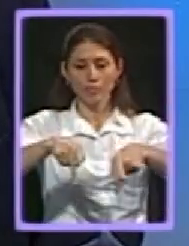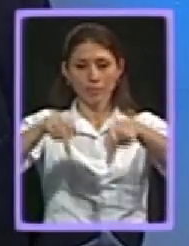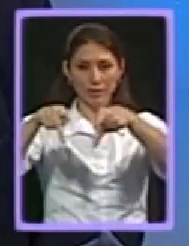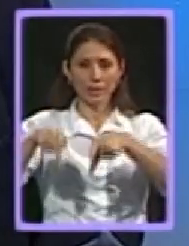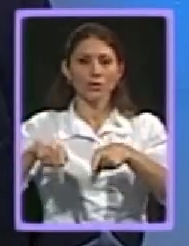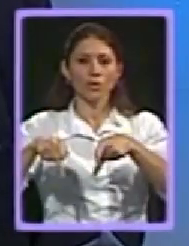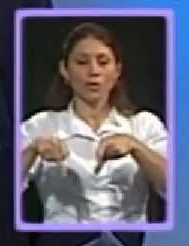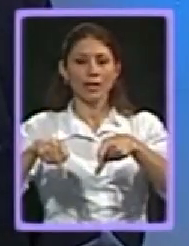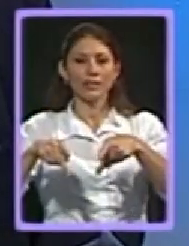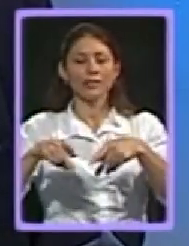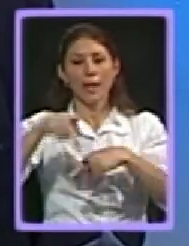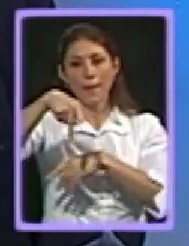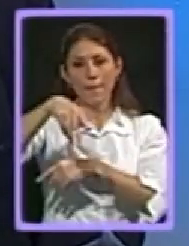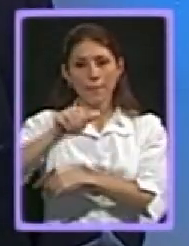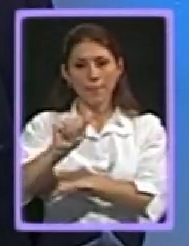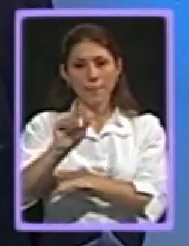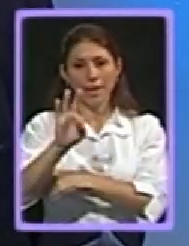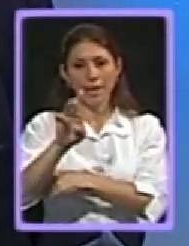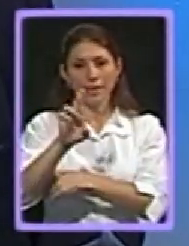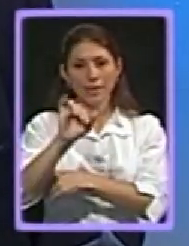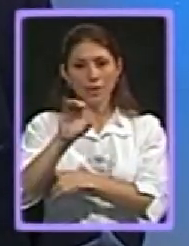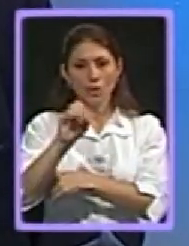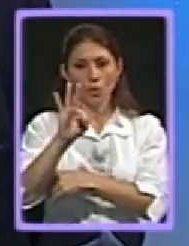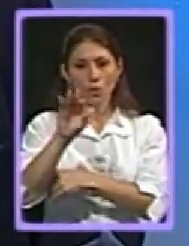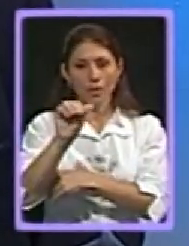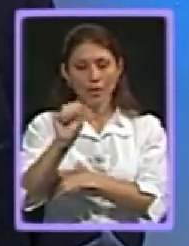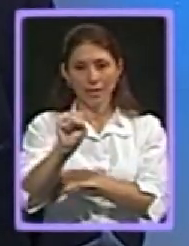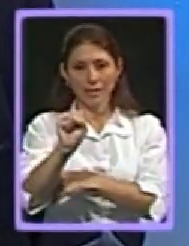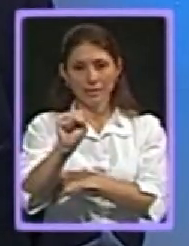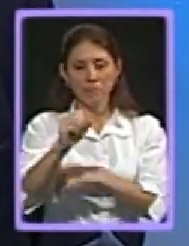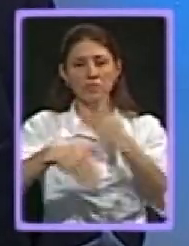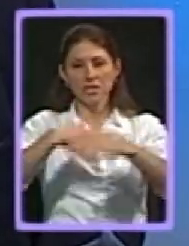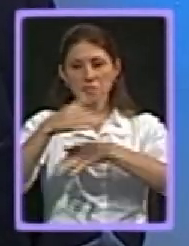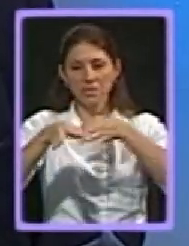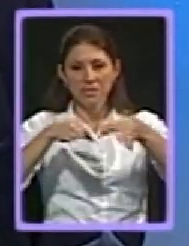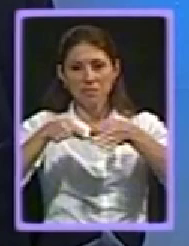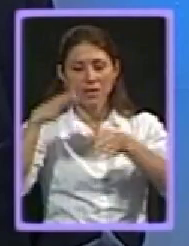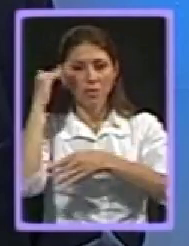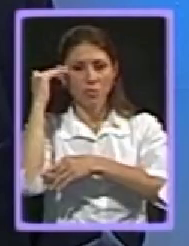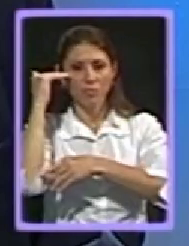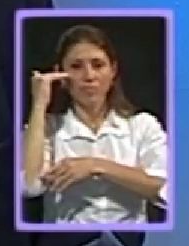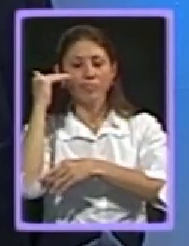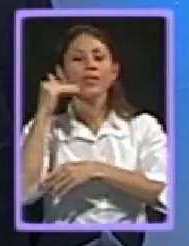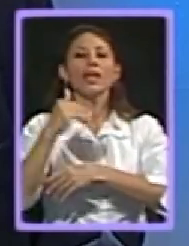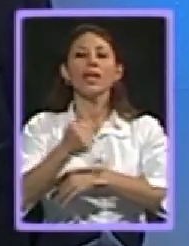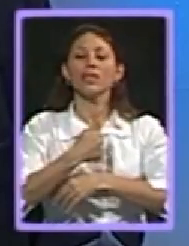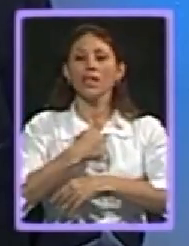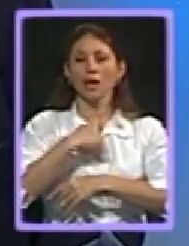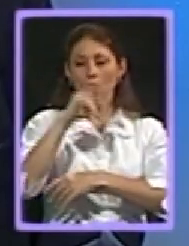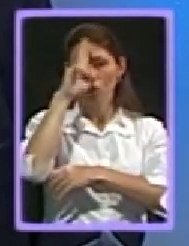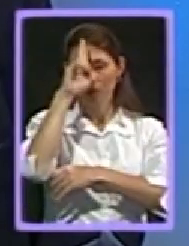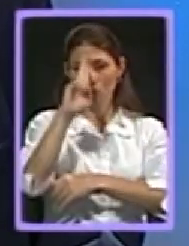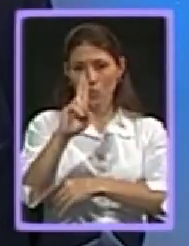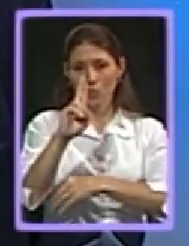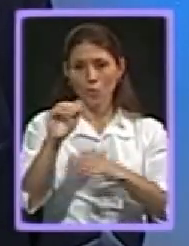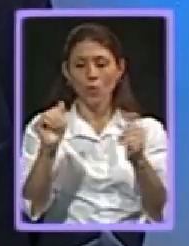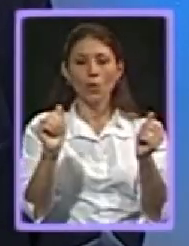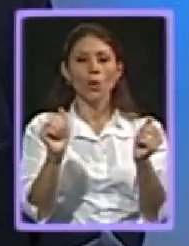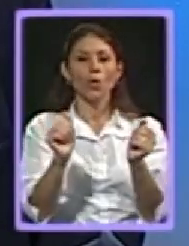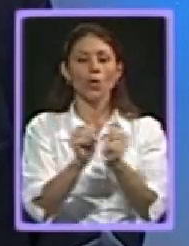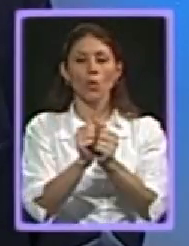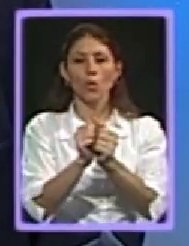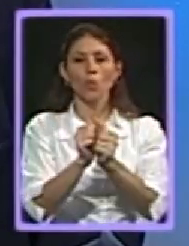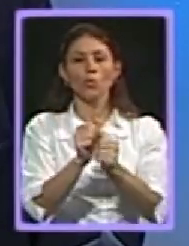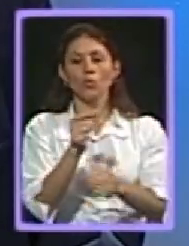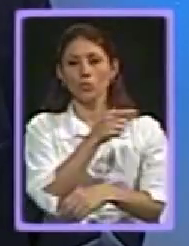ya explicaremos un poco de dónde viene su patriotismo. Tengo el privilegio de tener, amigas y amigos,